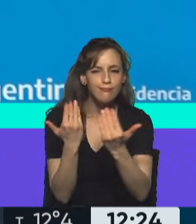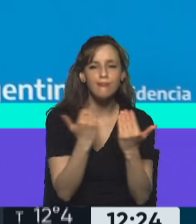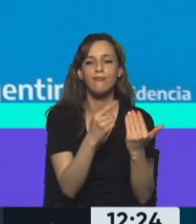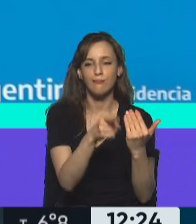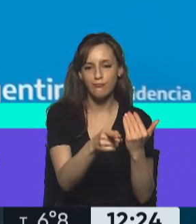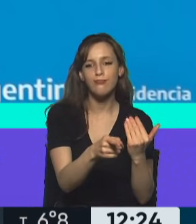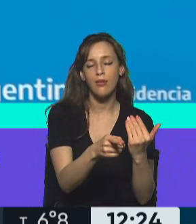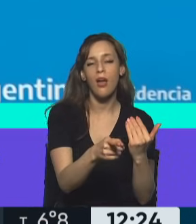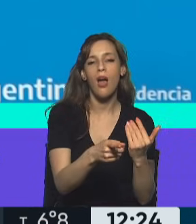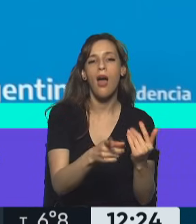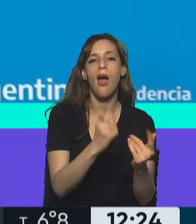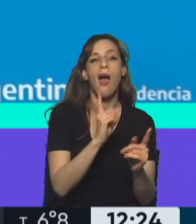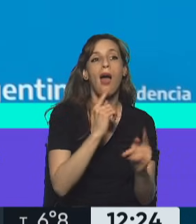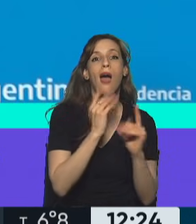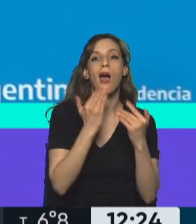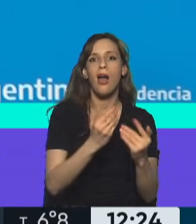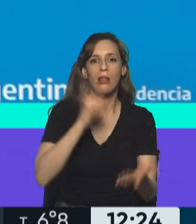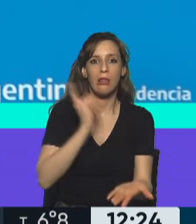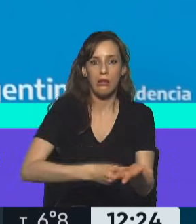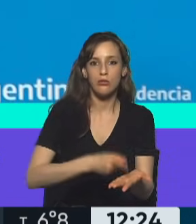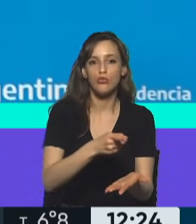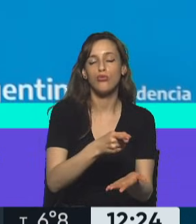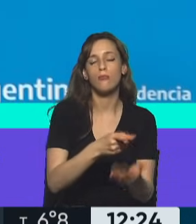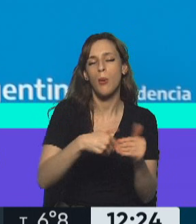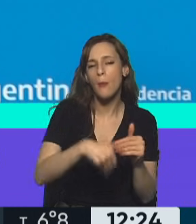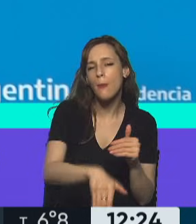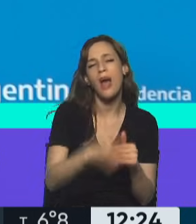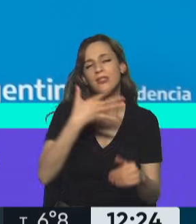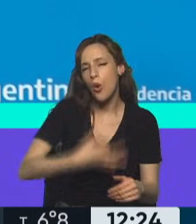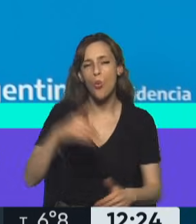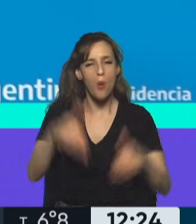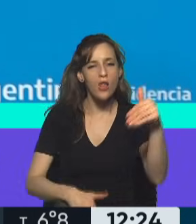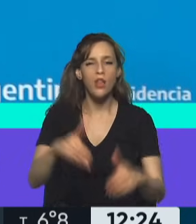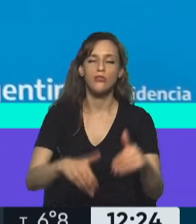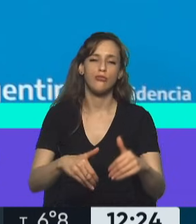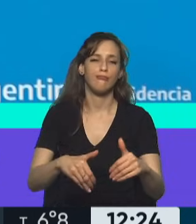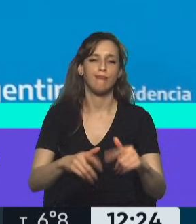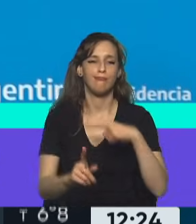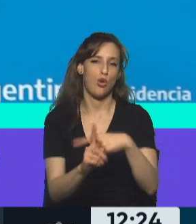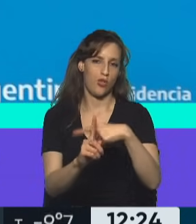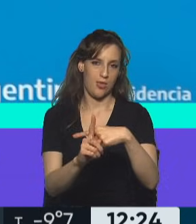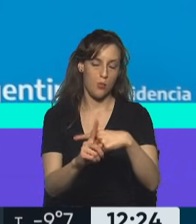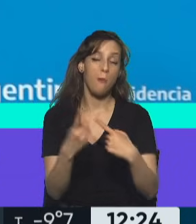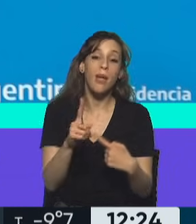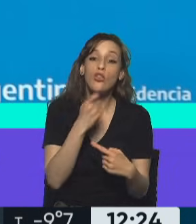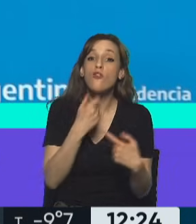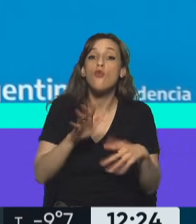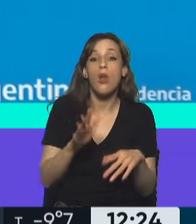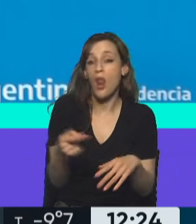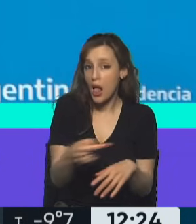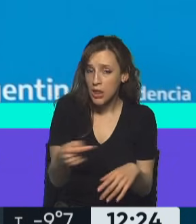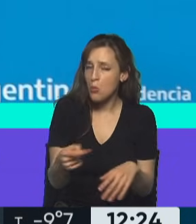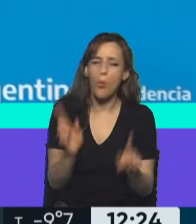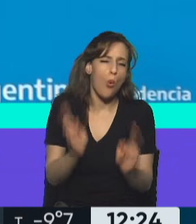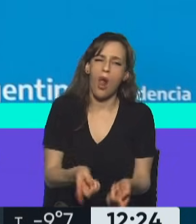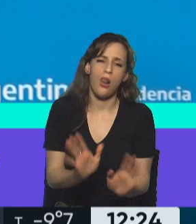permiten pensar que se va a revertir ese resultado, pero sea cual sea el resultado, este es un gobierno que busca consensuar los